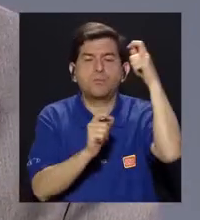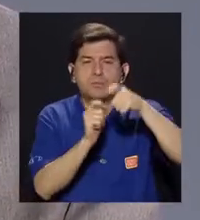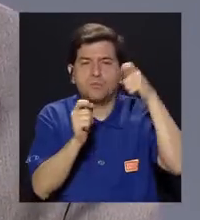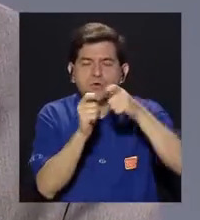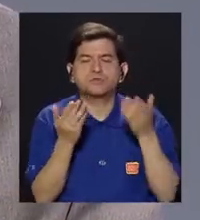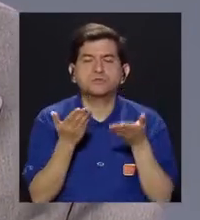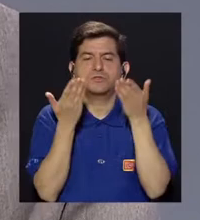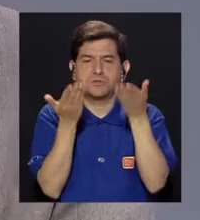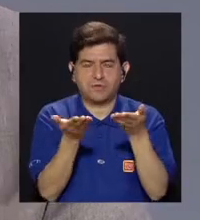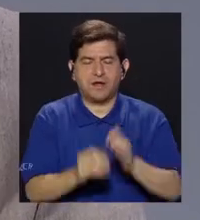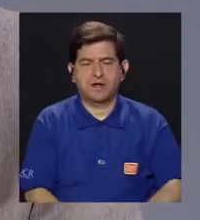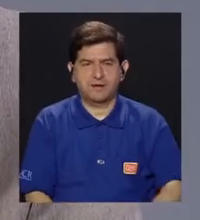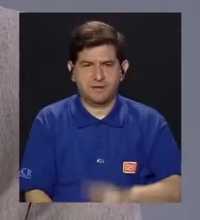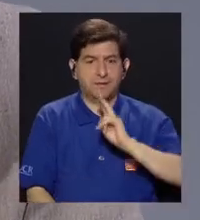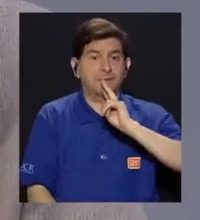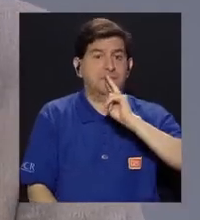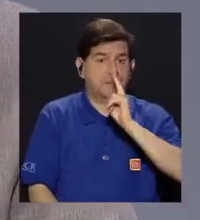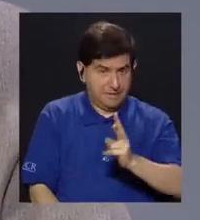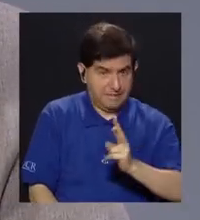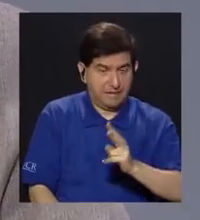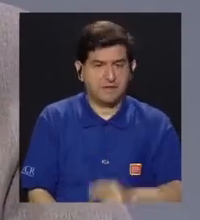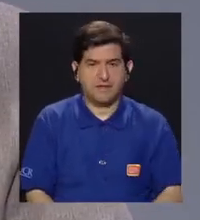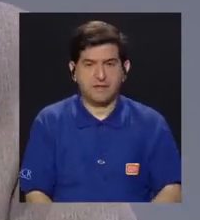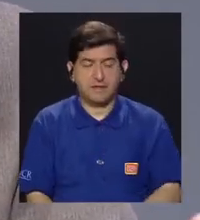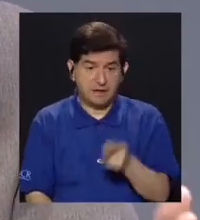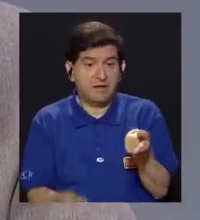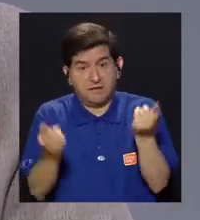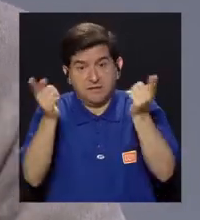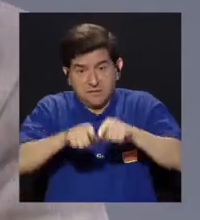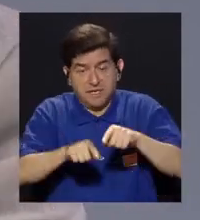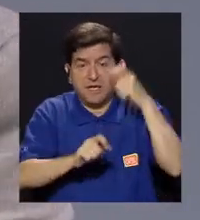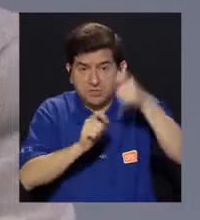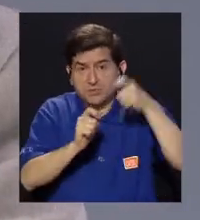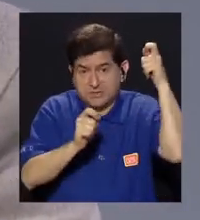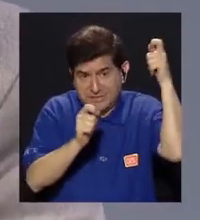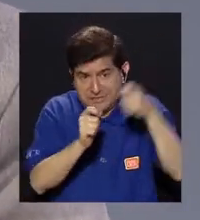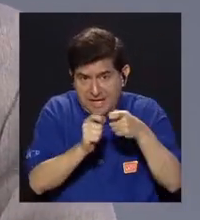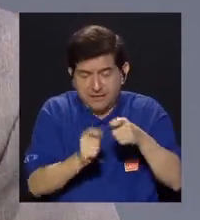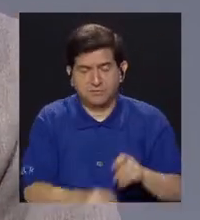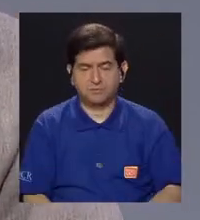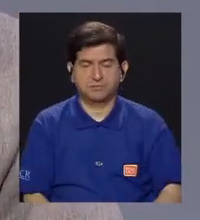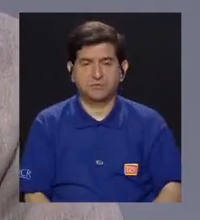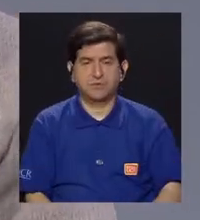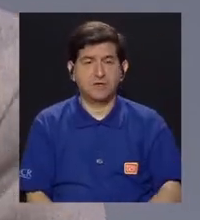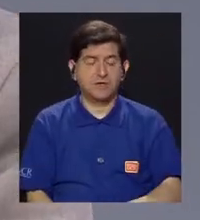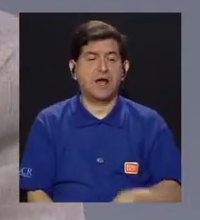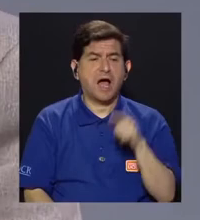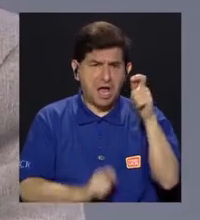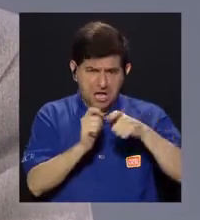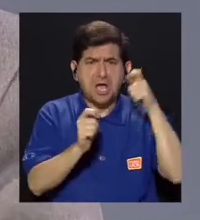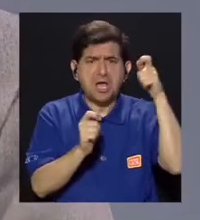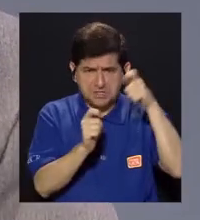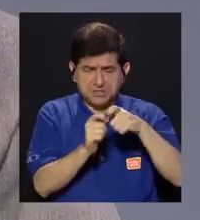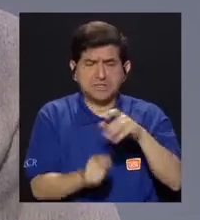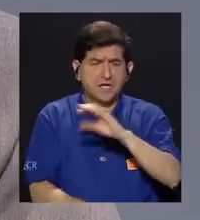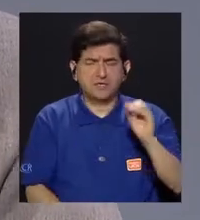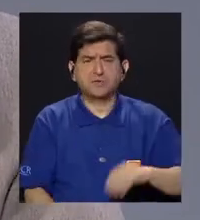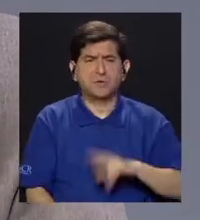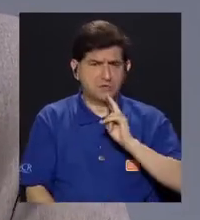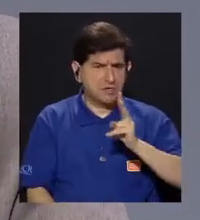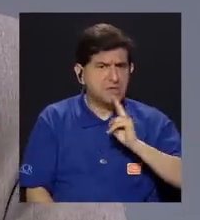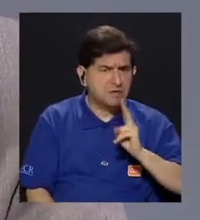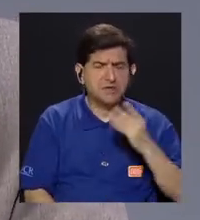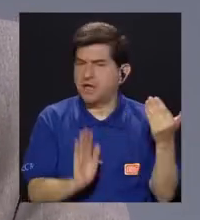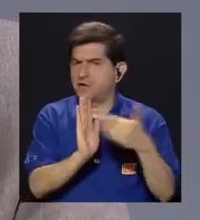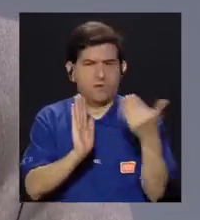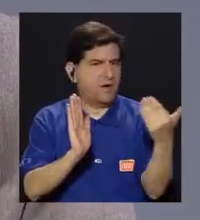específico veras que tiene que ser edad tiene que ser veraz y exacto de tal forma que si es exacto y es veraz no le